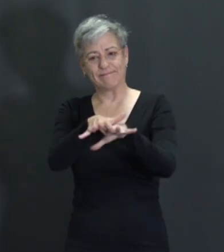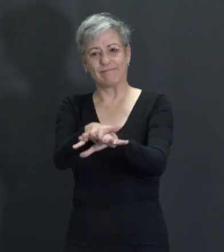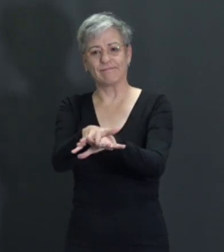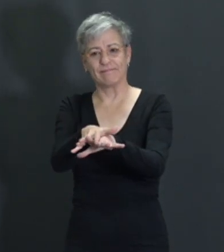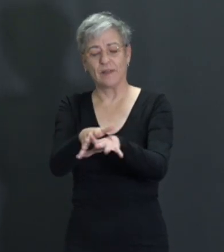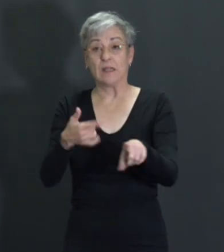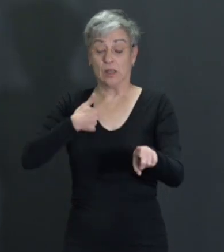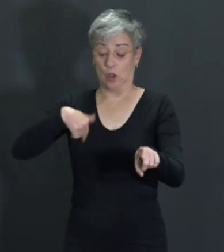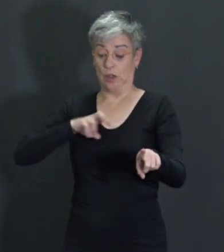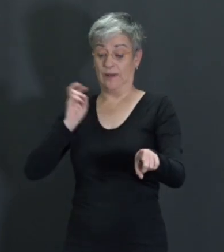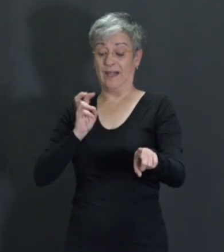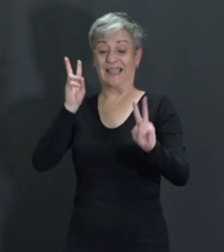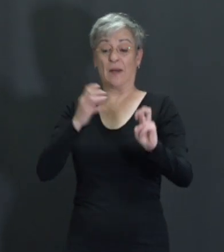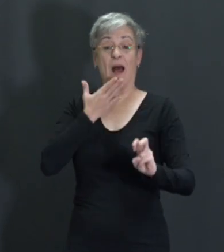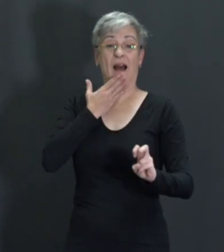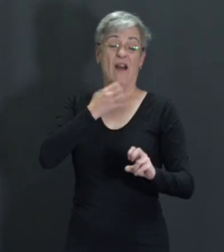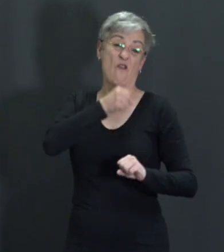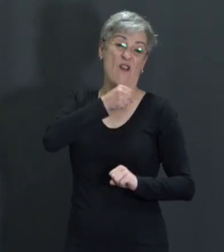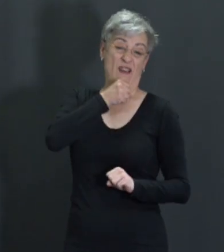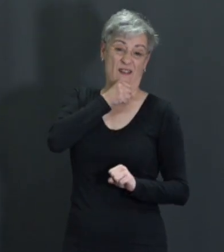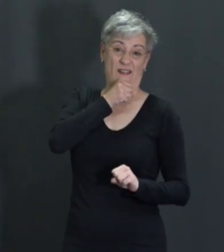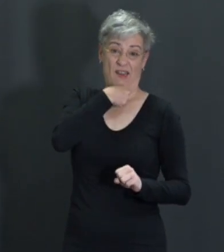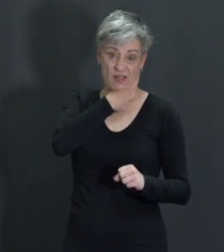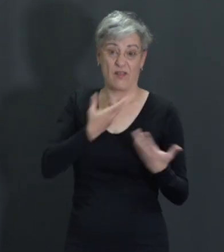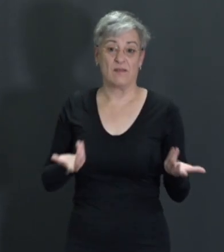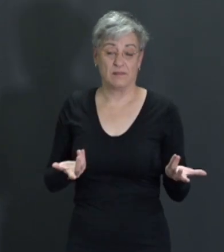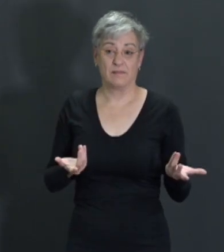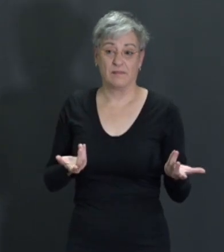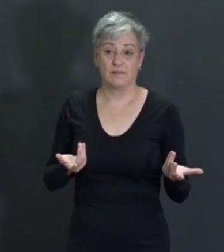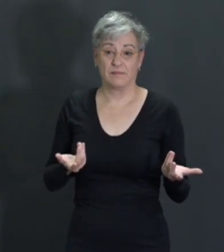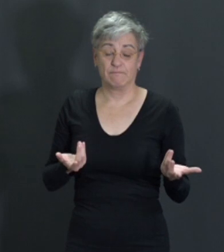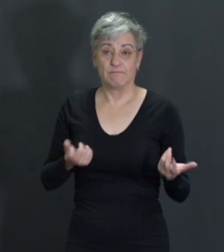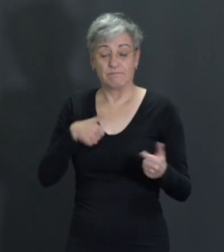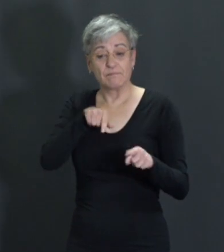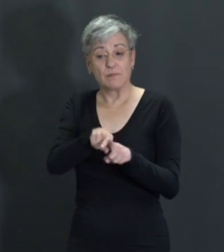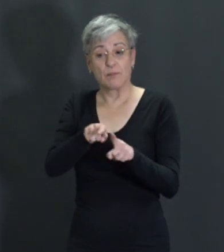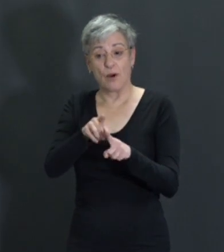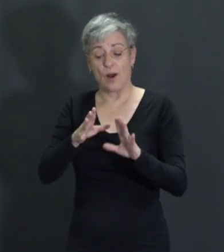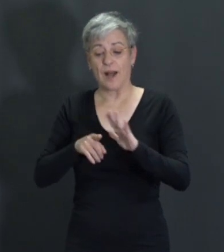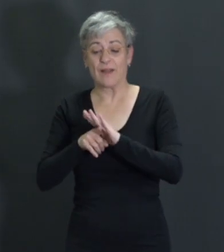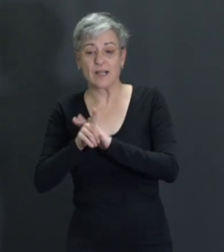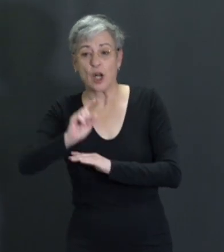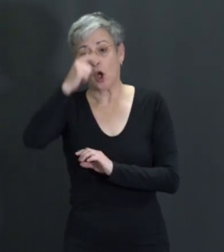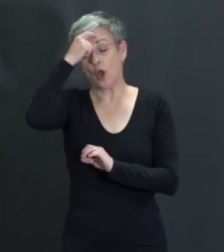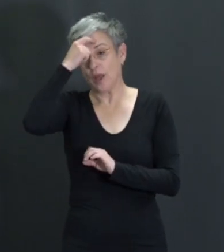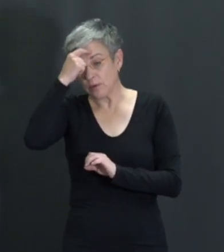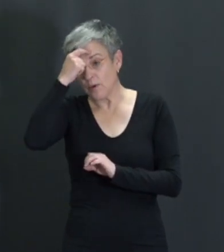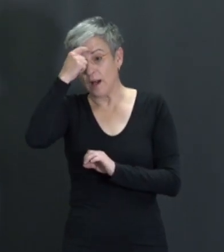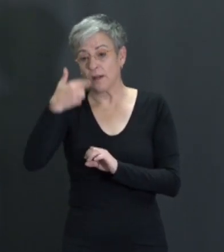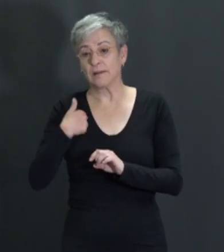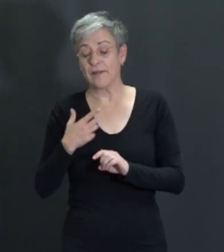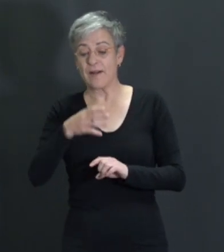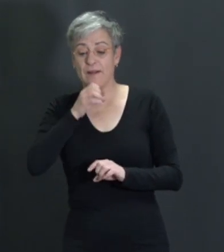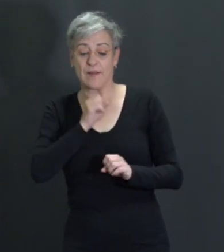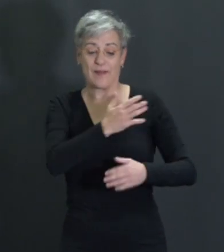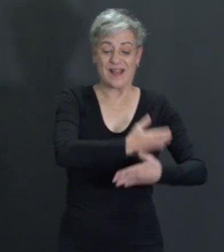la vejez, pues es un regalo, ¿no? Porque, como bien sabéis, pues hay mucho más desarrollo conceptual y muchas más cosas en el ámbito de